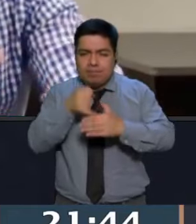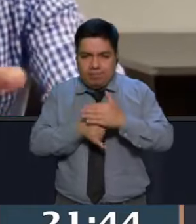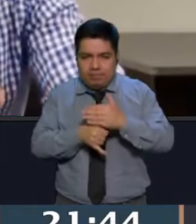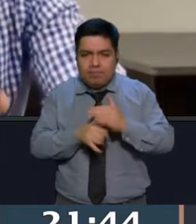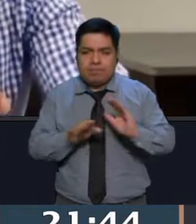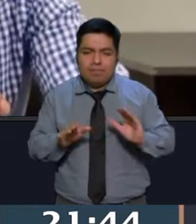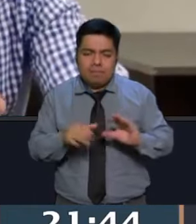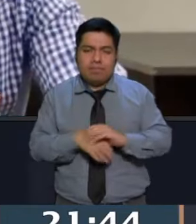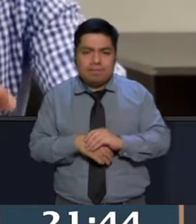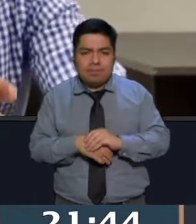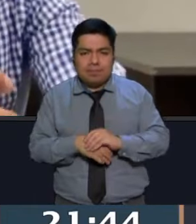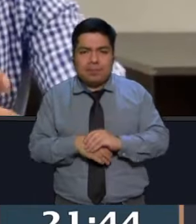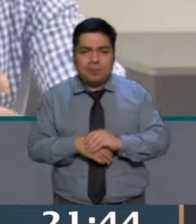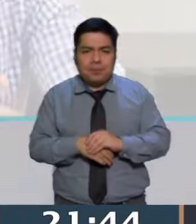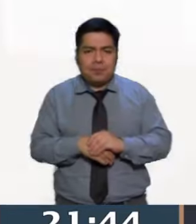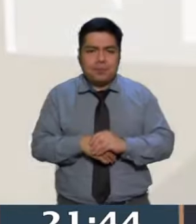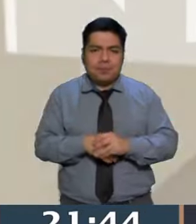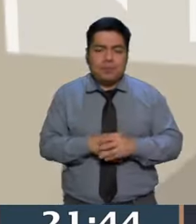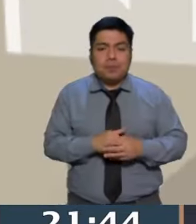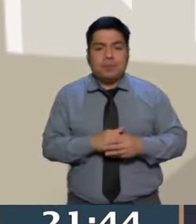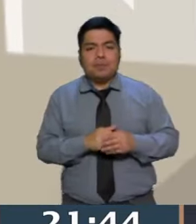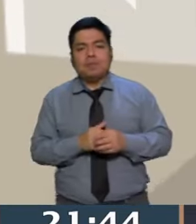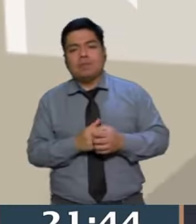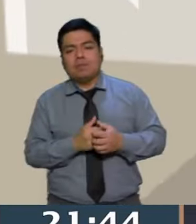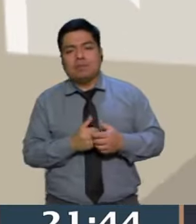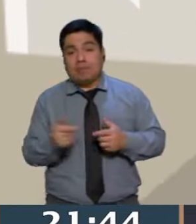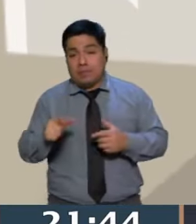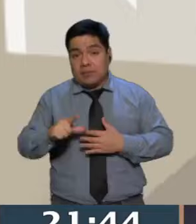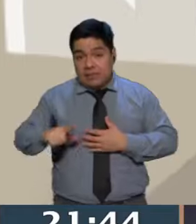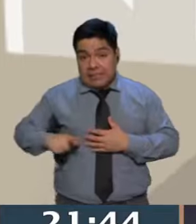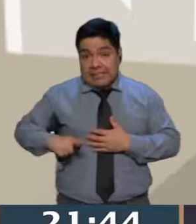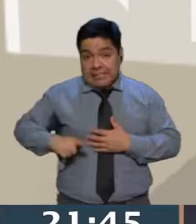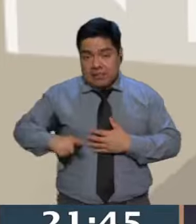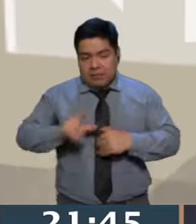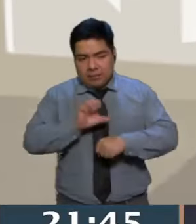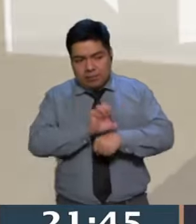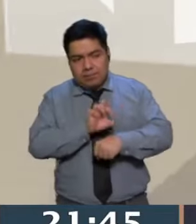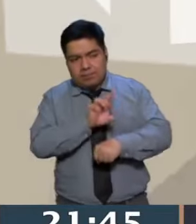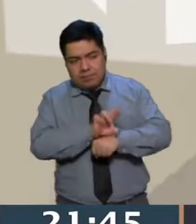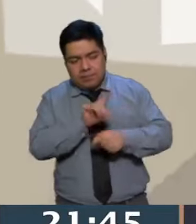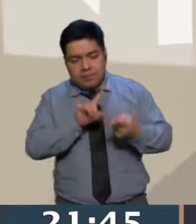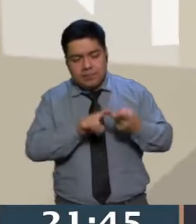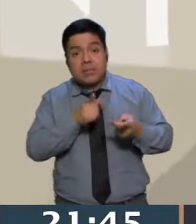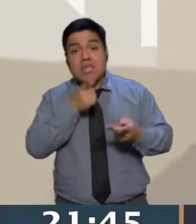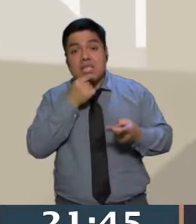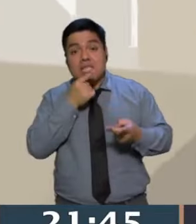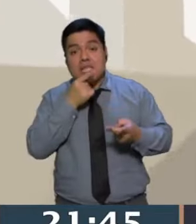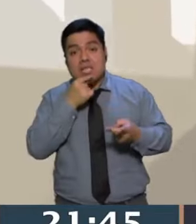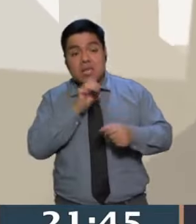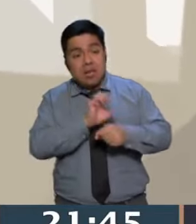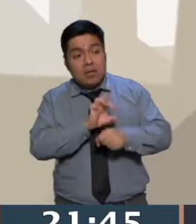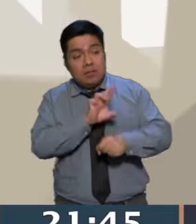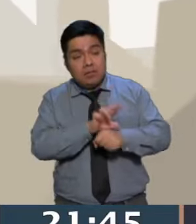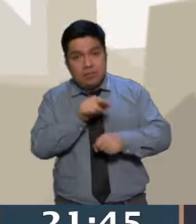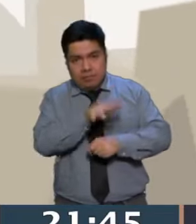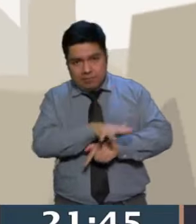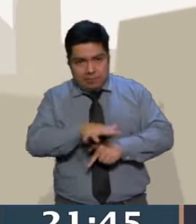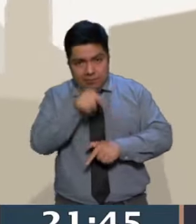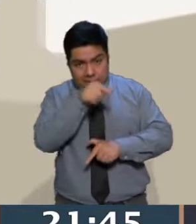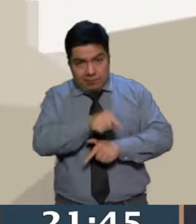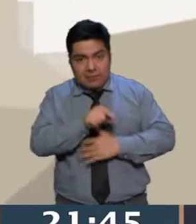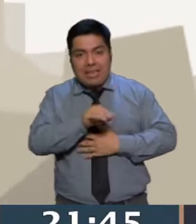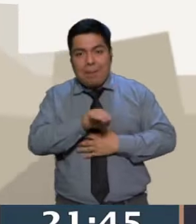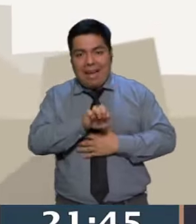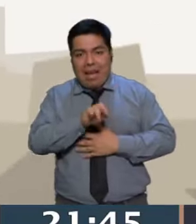Comenzaron luego de que el gobierno de Ecuador, la policía de Ecuador, entrara, tomara por asalto a la embajada